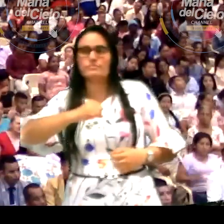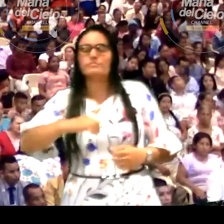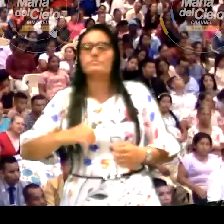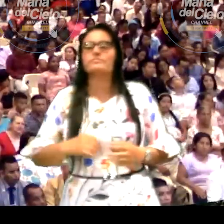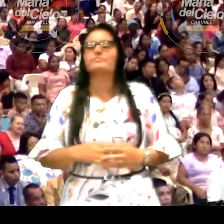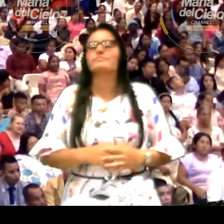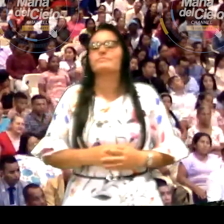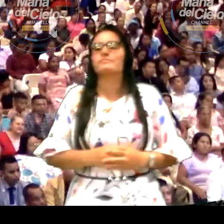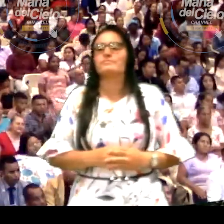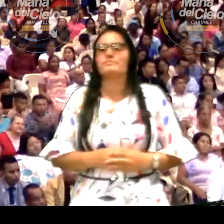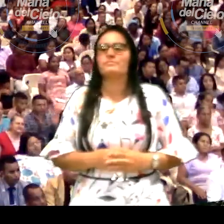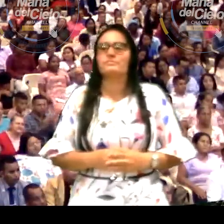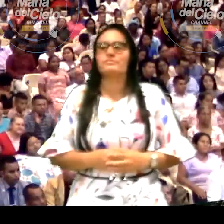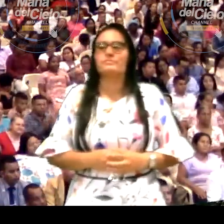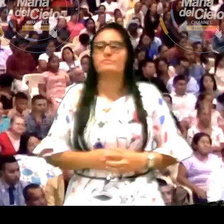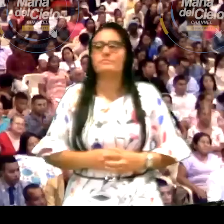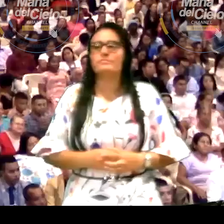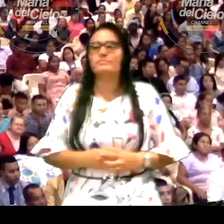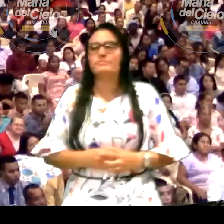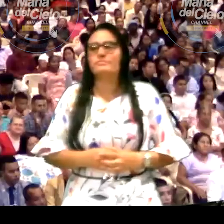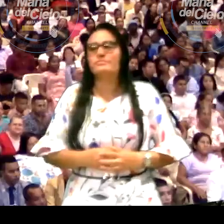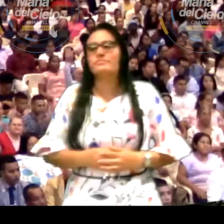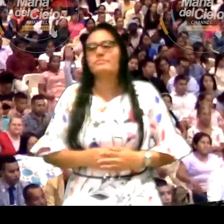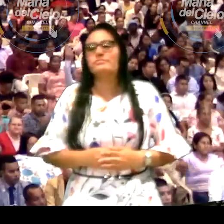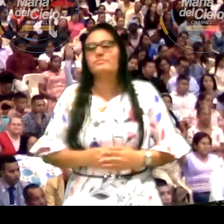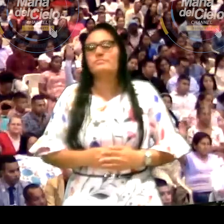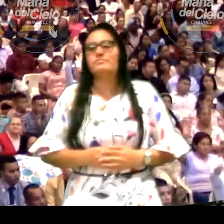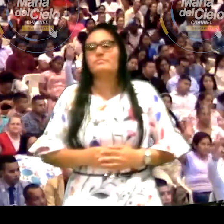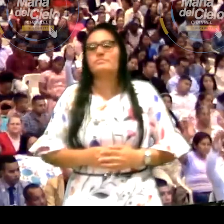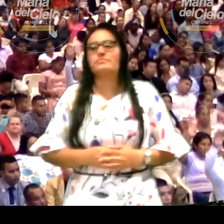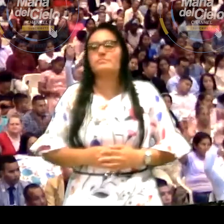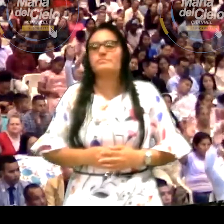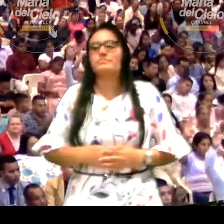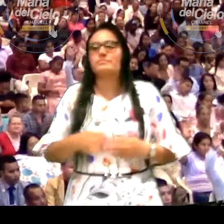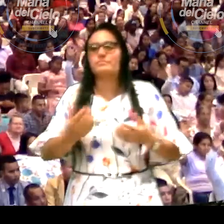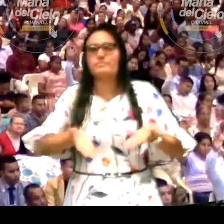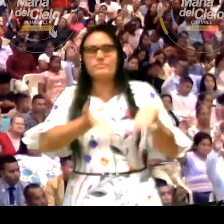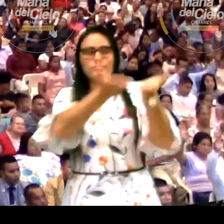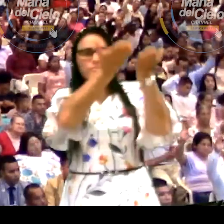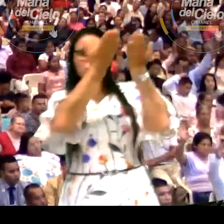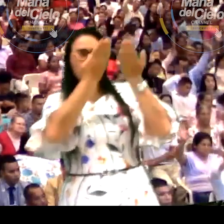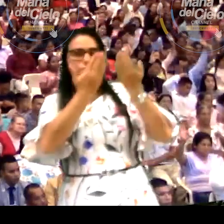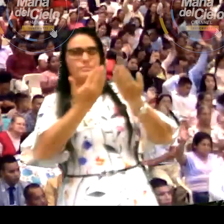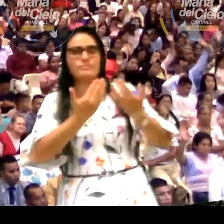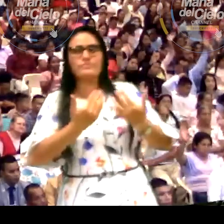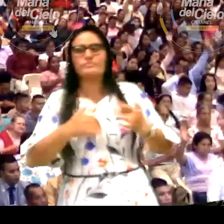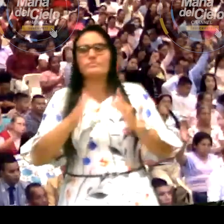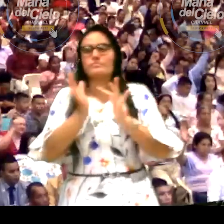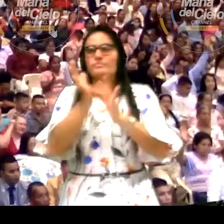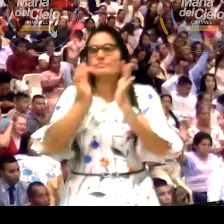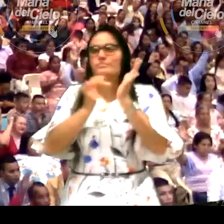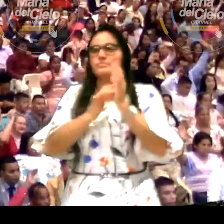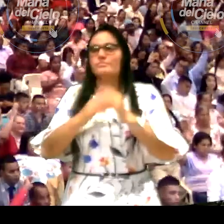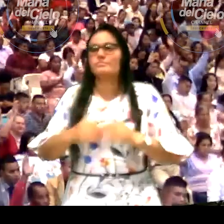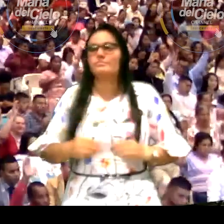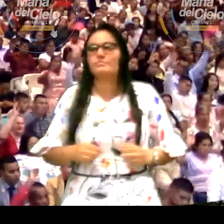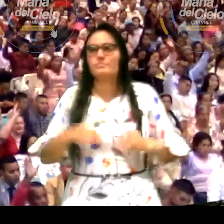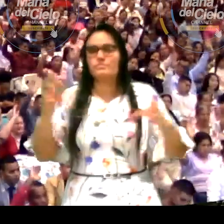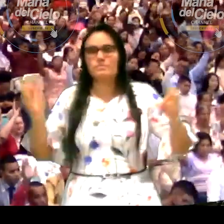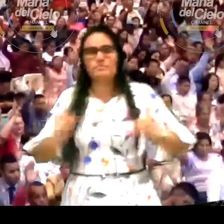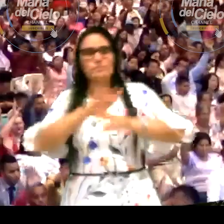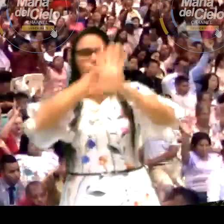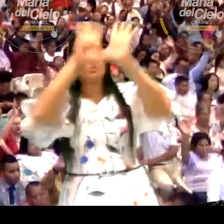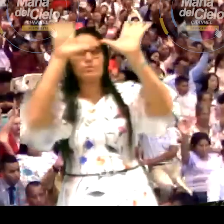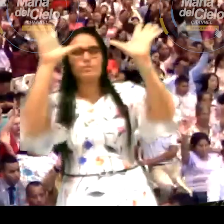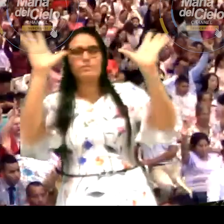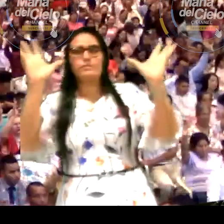los que hemos recibido algo de este Dios maravilloso, por favor, de una alabanza fuerte a Él en